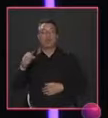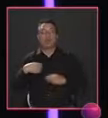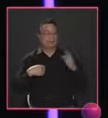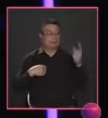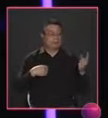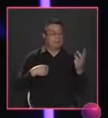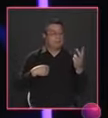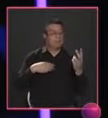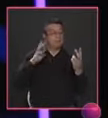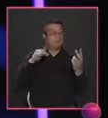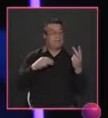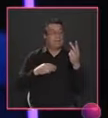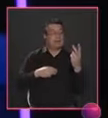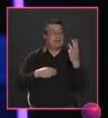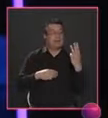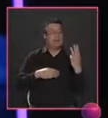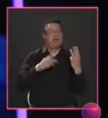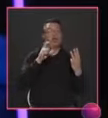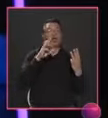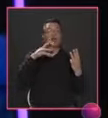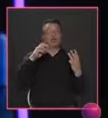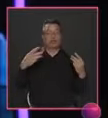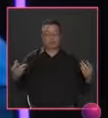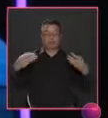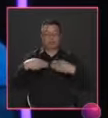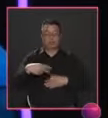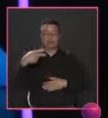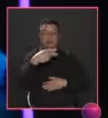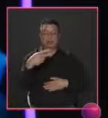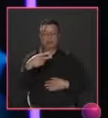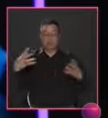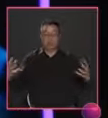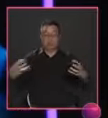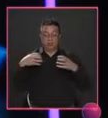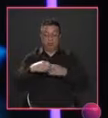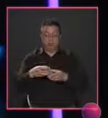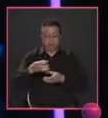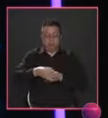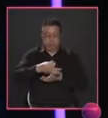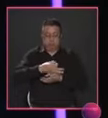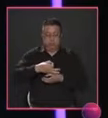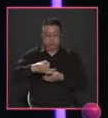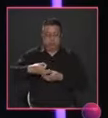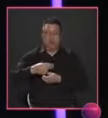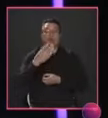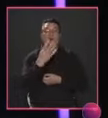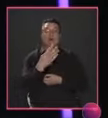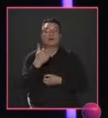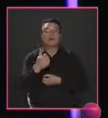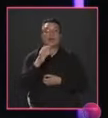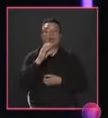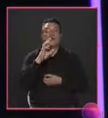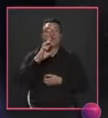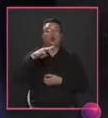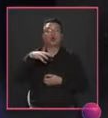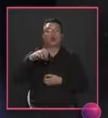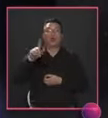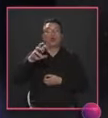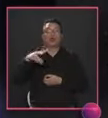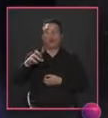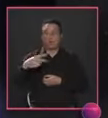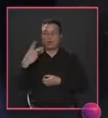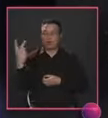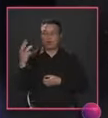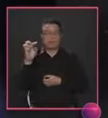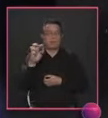se fusionan mediante la reproducción sexual y generan una célula viable que tiene 46 cromosomas. O sea, en nuestro cuerpo y genética